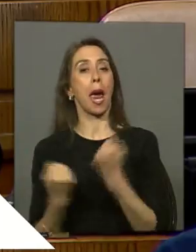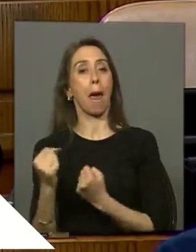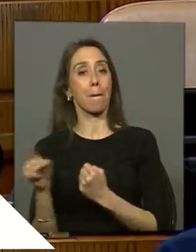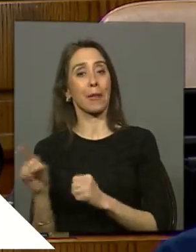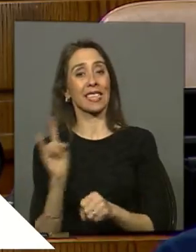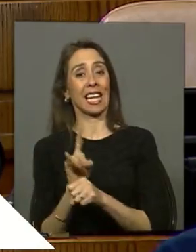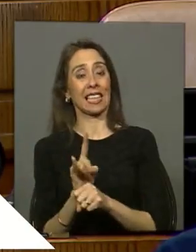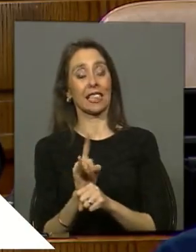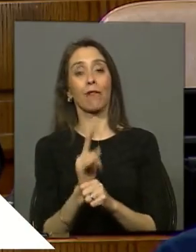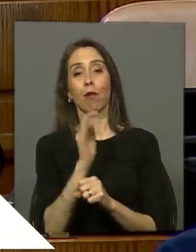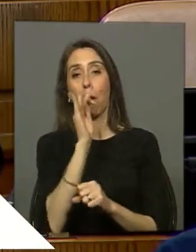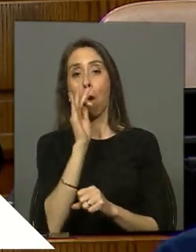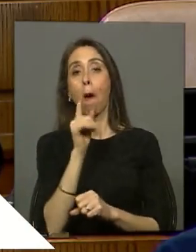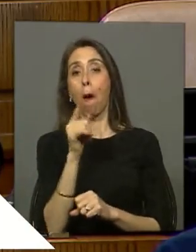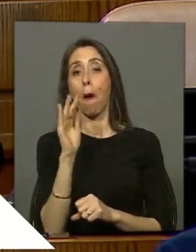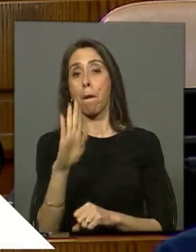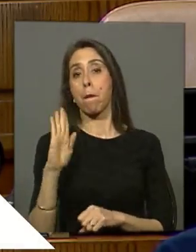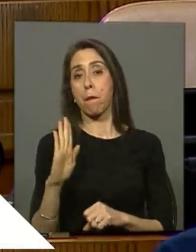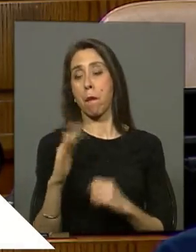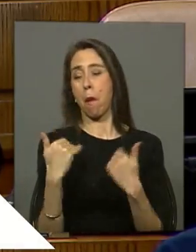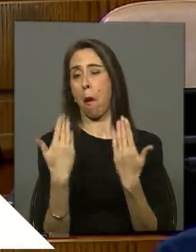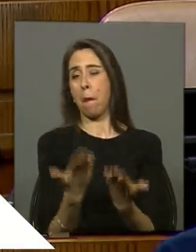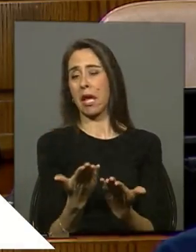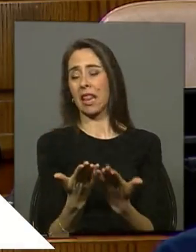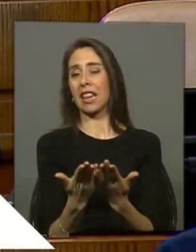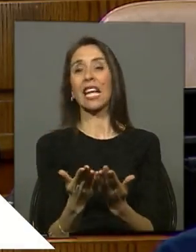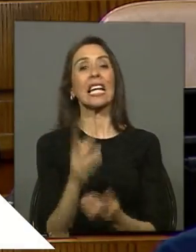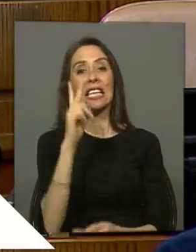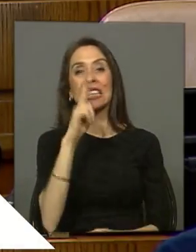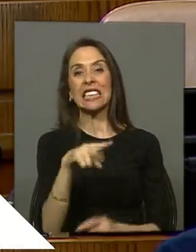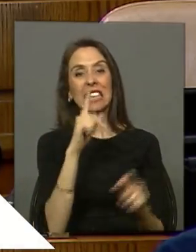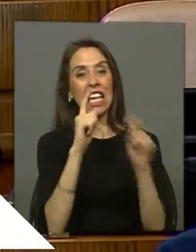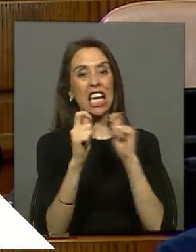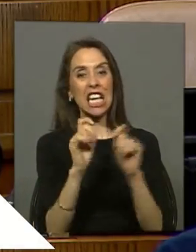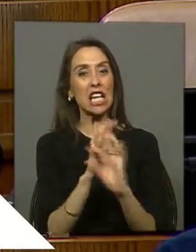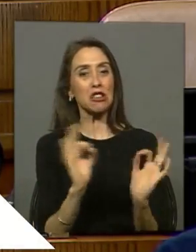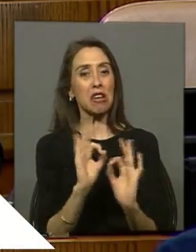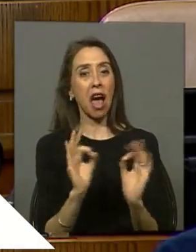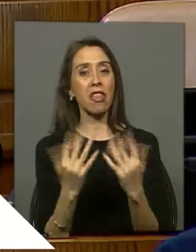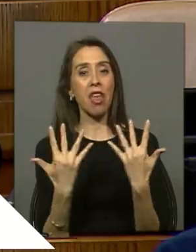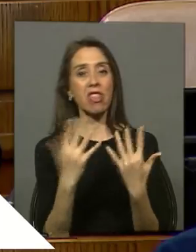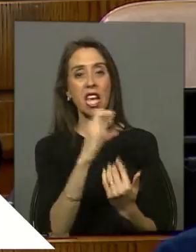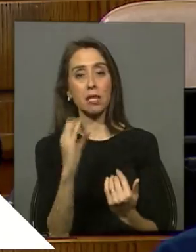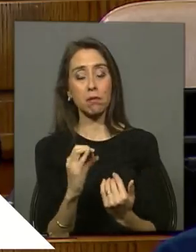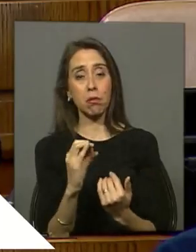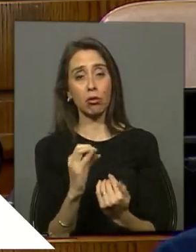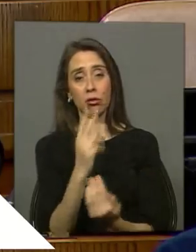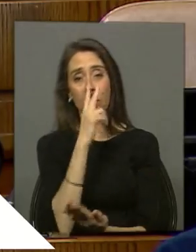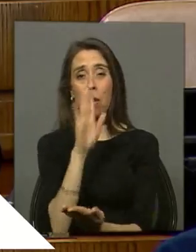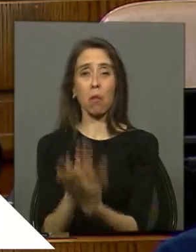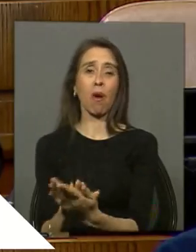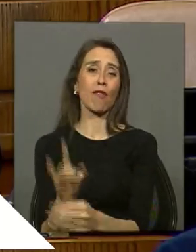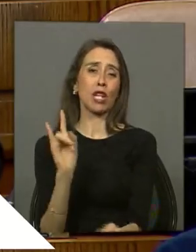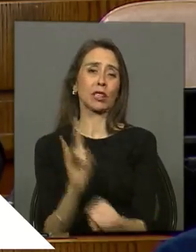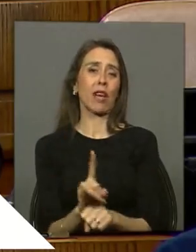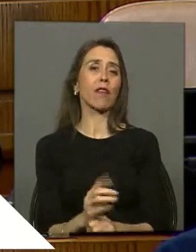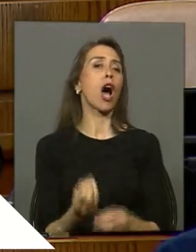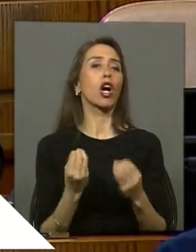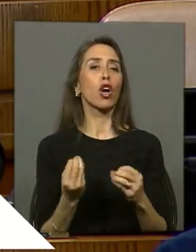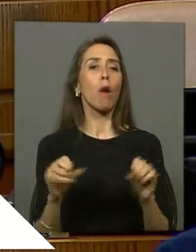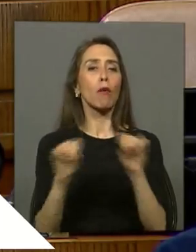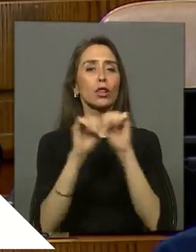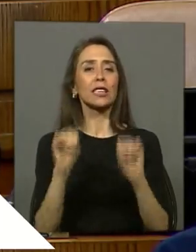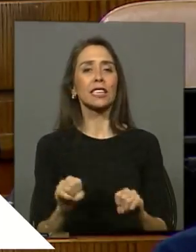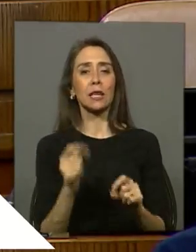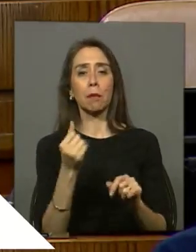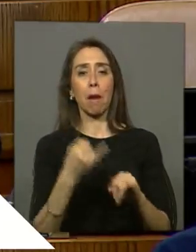sin riesgo un 10% es evidente que era una estafa no se sostiene un sistema financiero